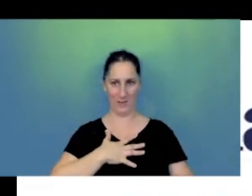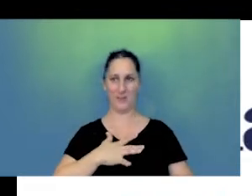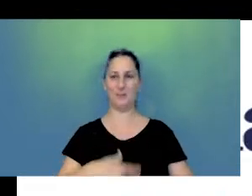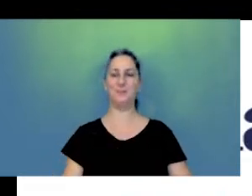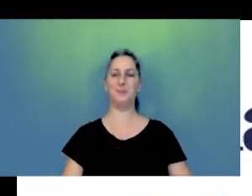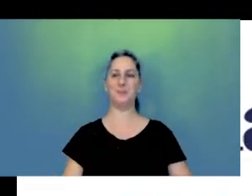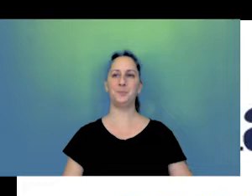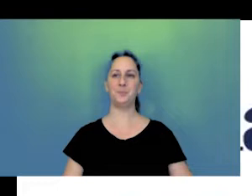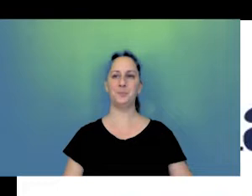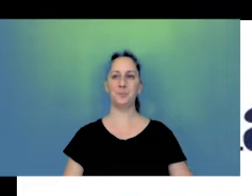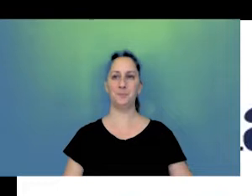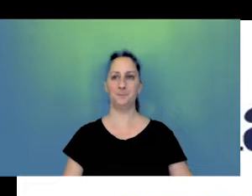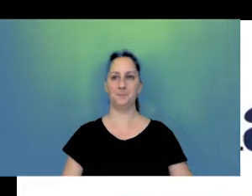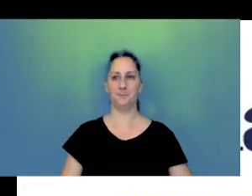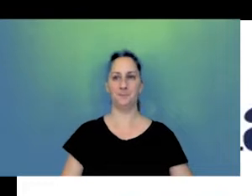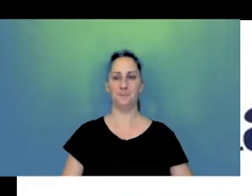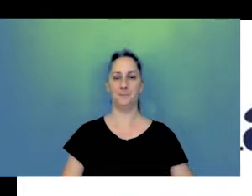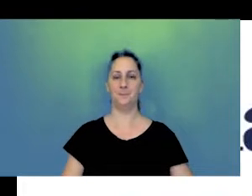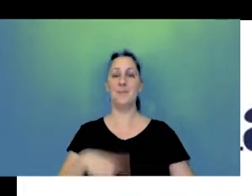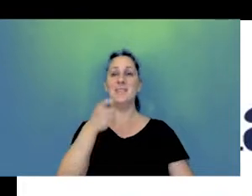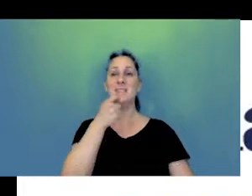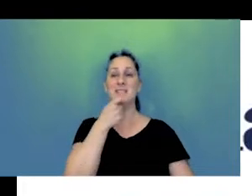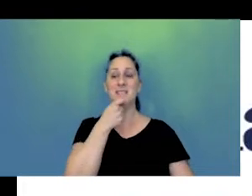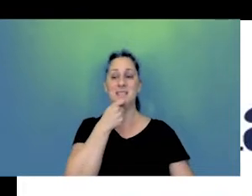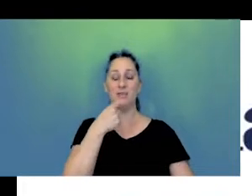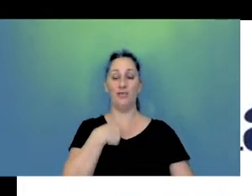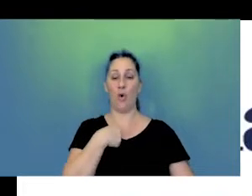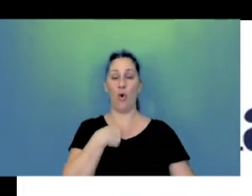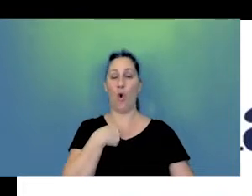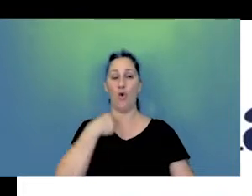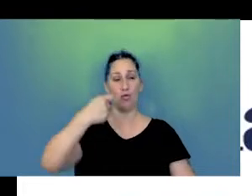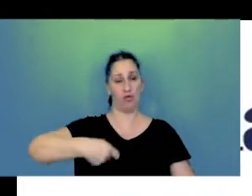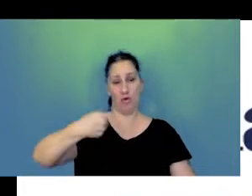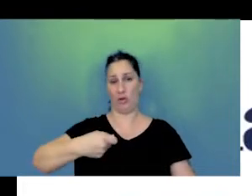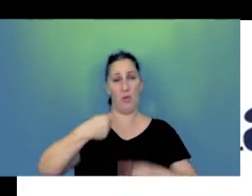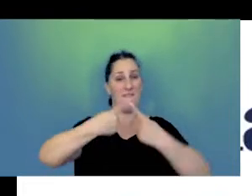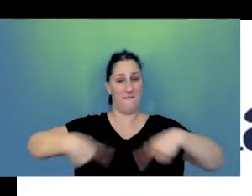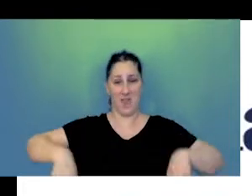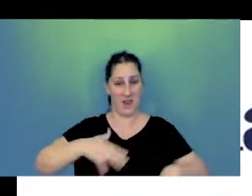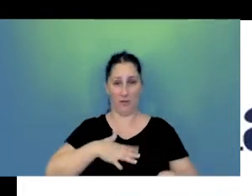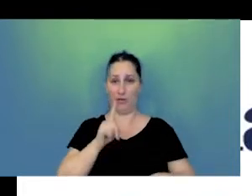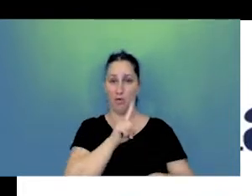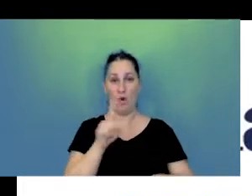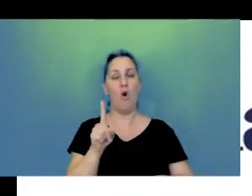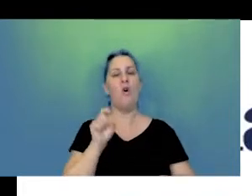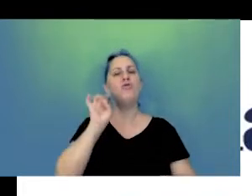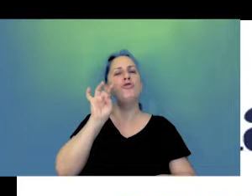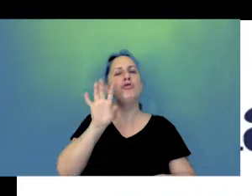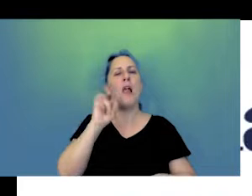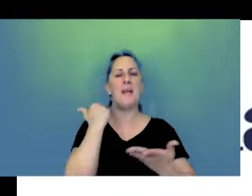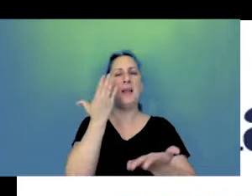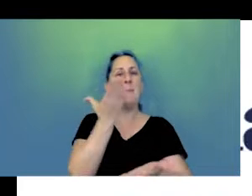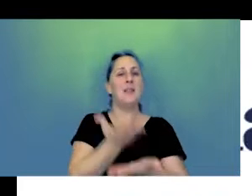¿Ok? Si yo no soy contribuyente de bienes, porque solamente lo presento a